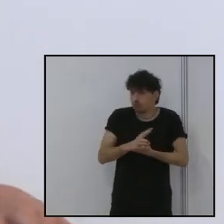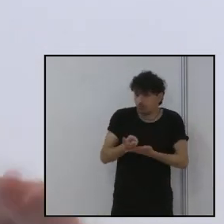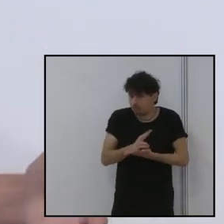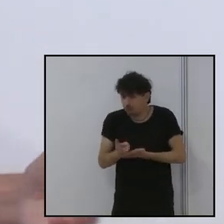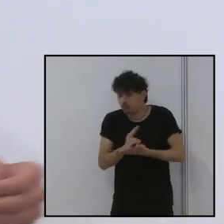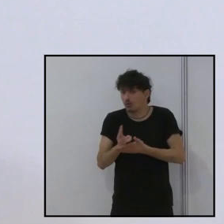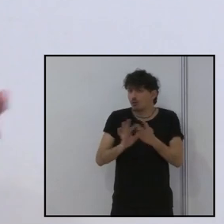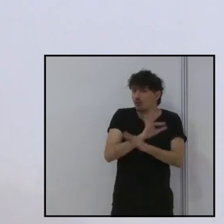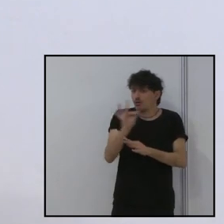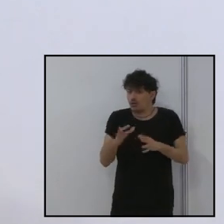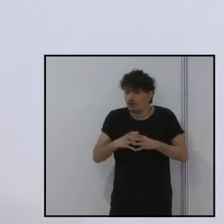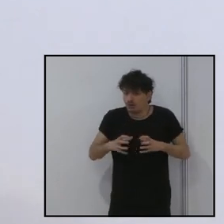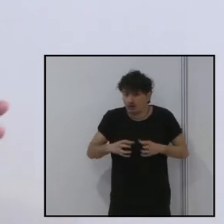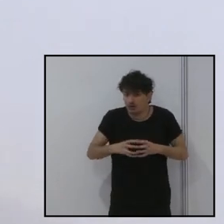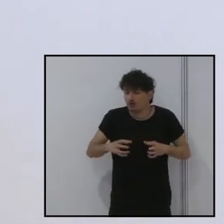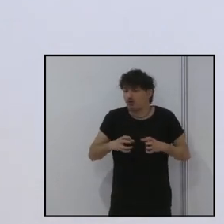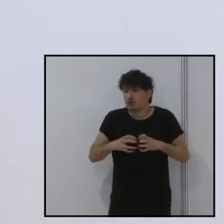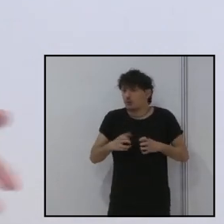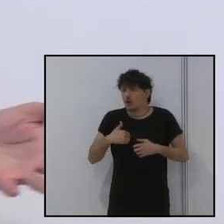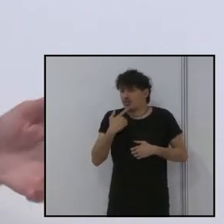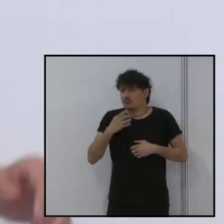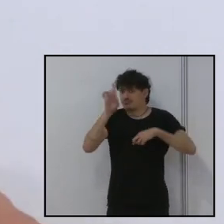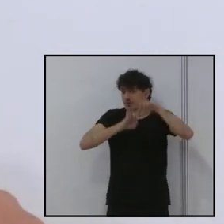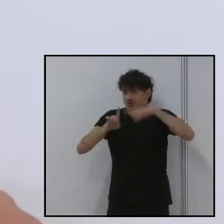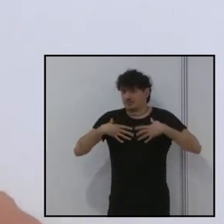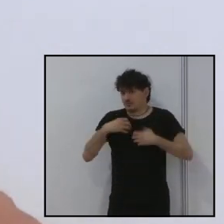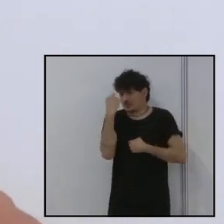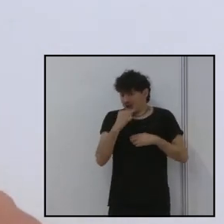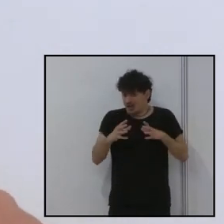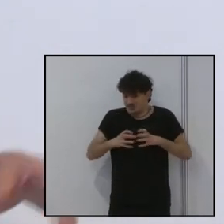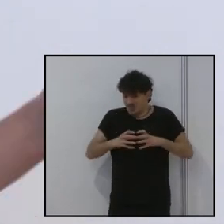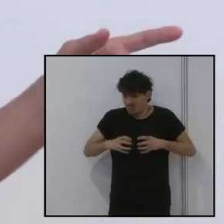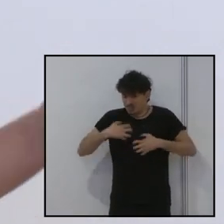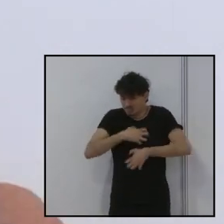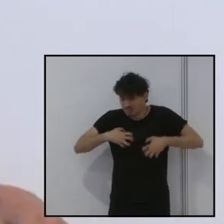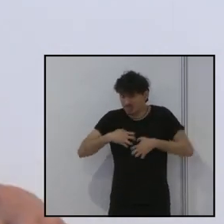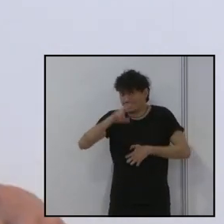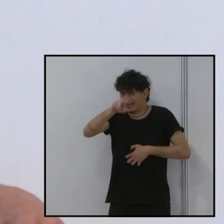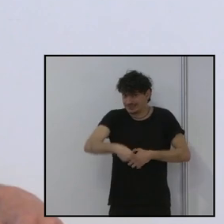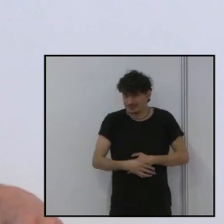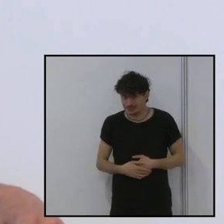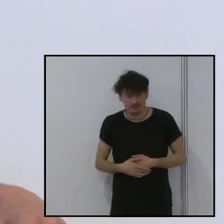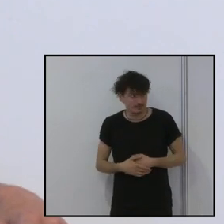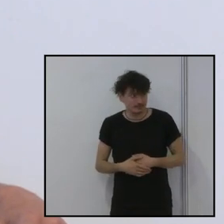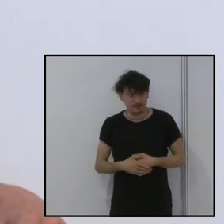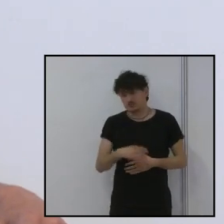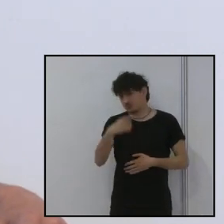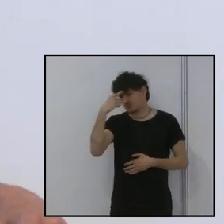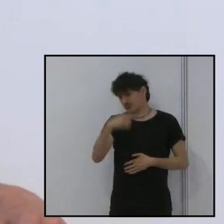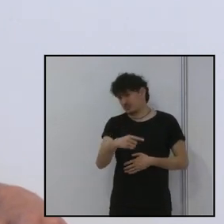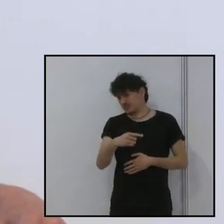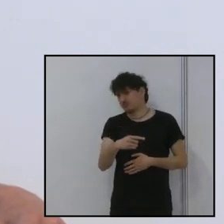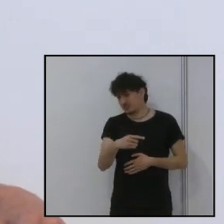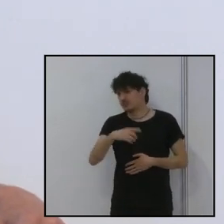día, y no decimos, tengo un trastorno de salud mental, que es el problema de ansiedad, que es... Claro, es así. Y eso tú lo sabrás también mejor que yo, pero eso también